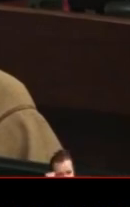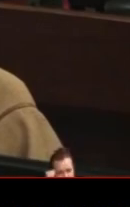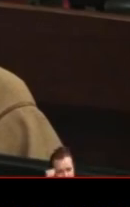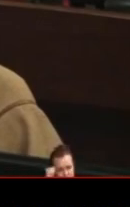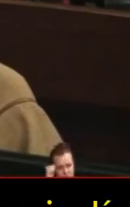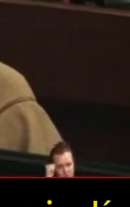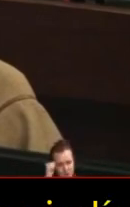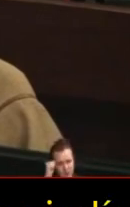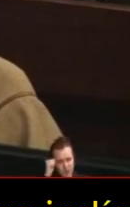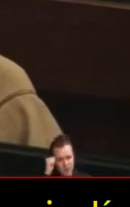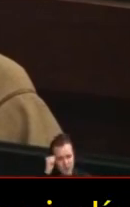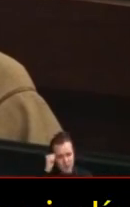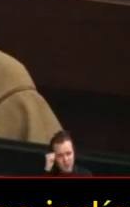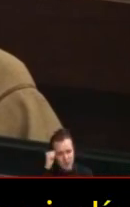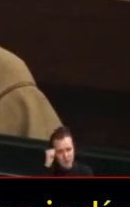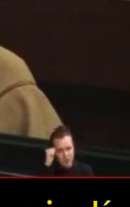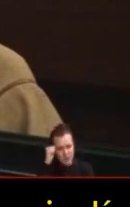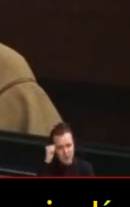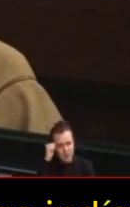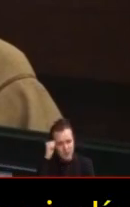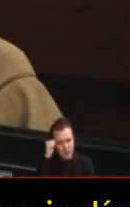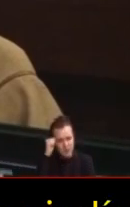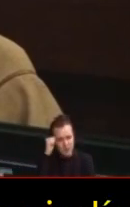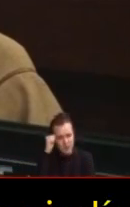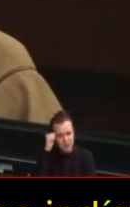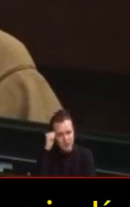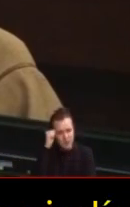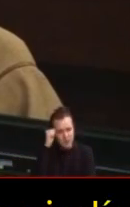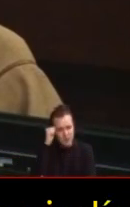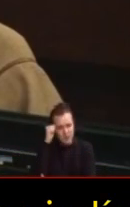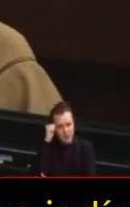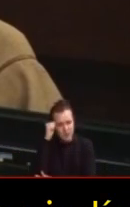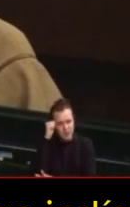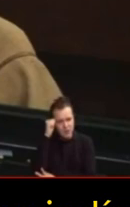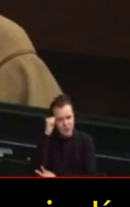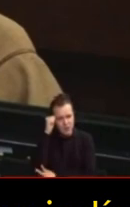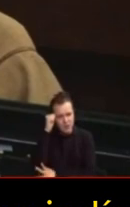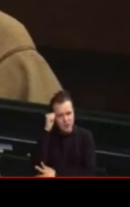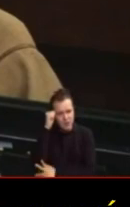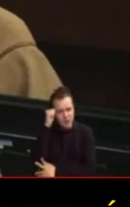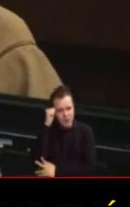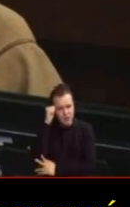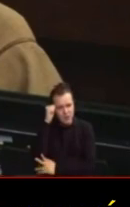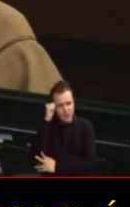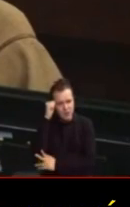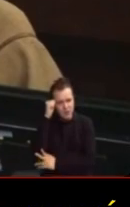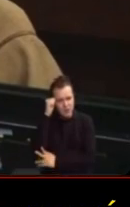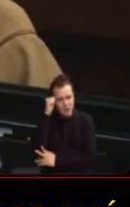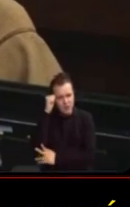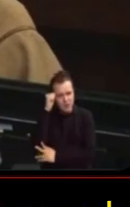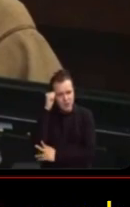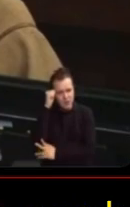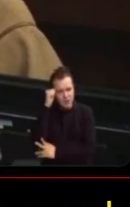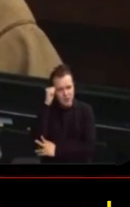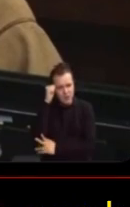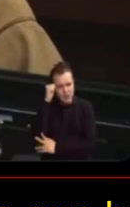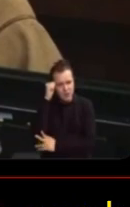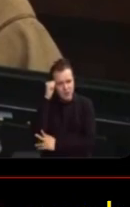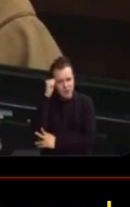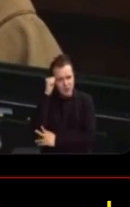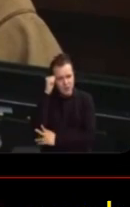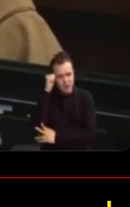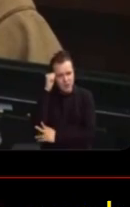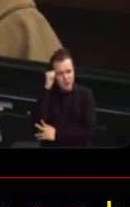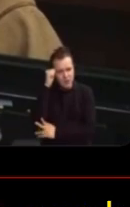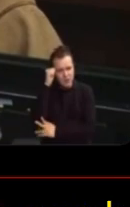viernes pasado, cuando la autodenominada Minga indígena, que se llaman así, yo no sé por qué, porque esa palabra